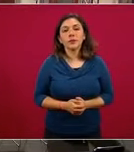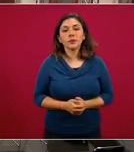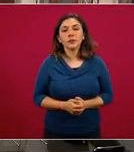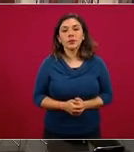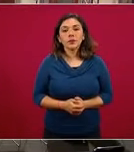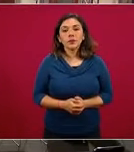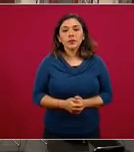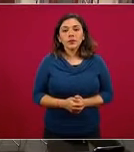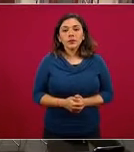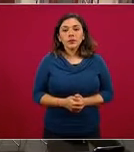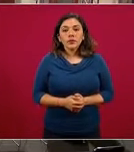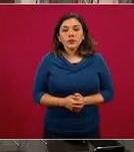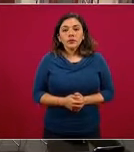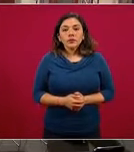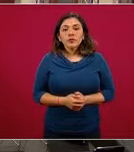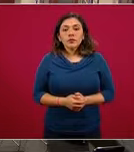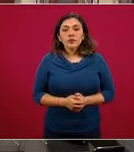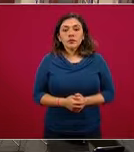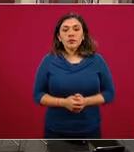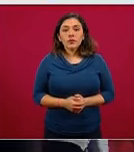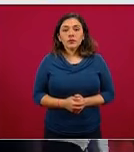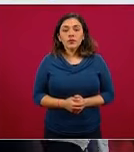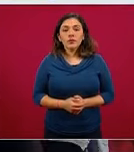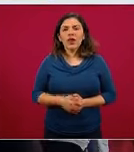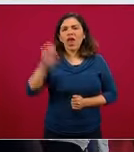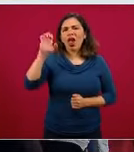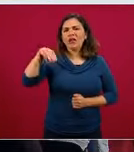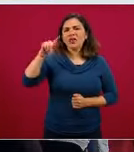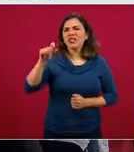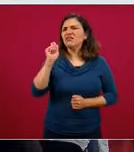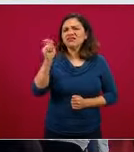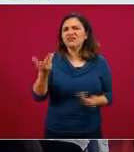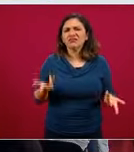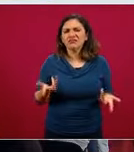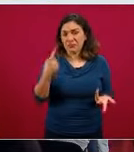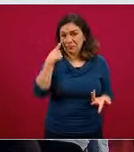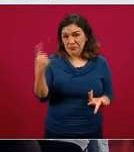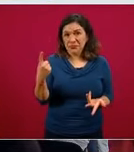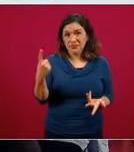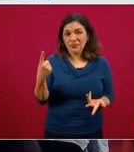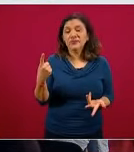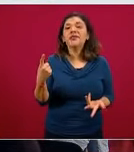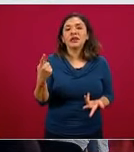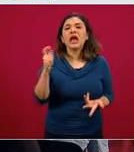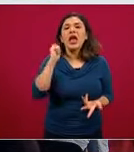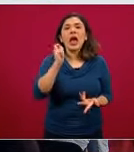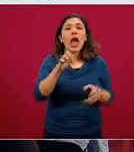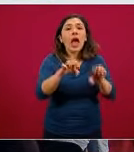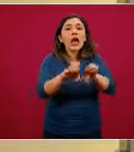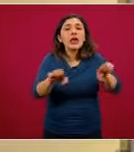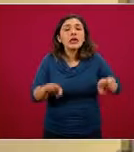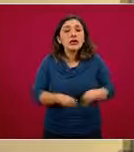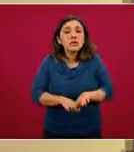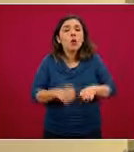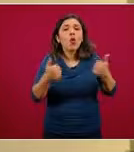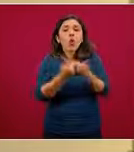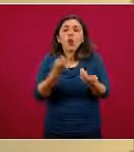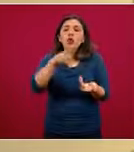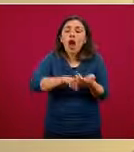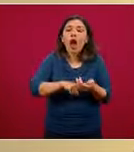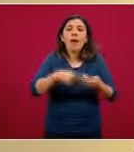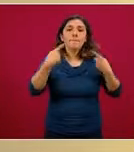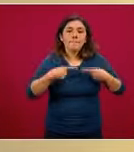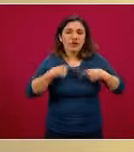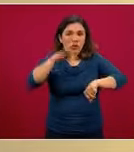Un MT, ¿qué es? Ya lo vimos. son equipos formados por